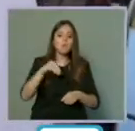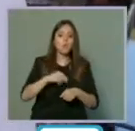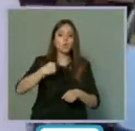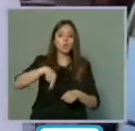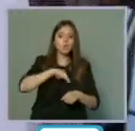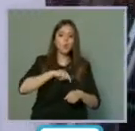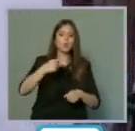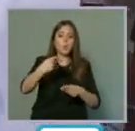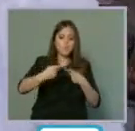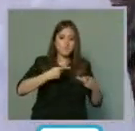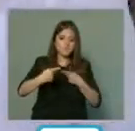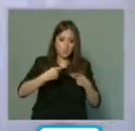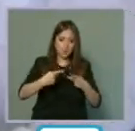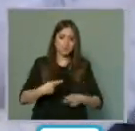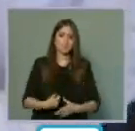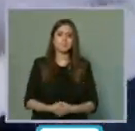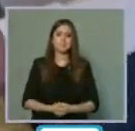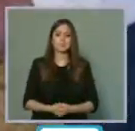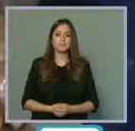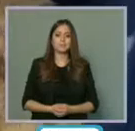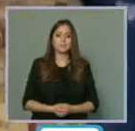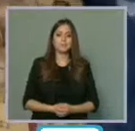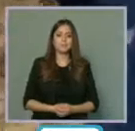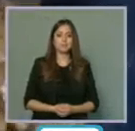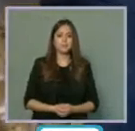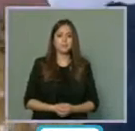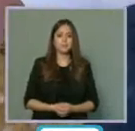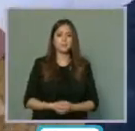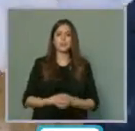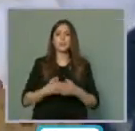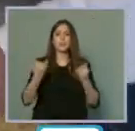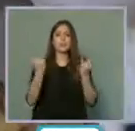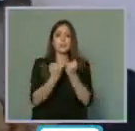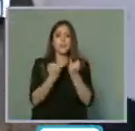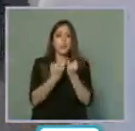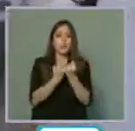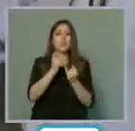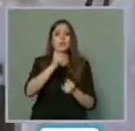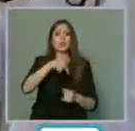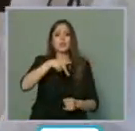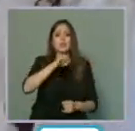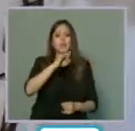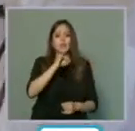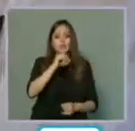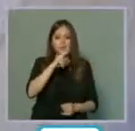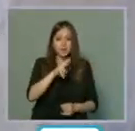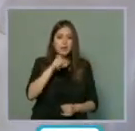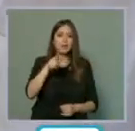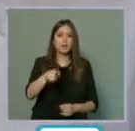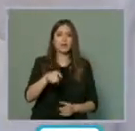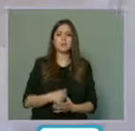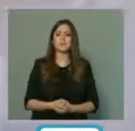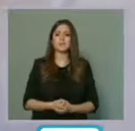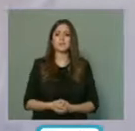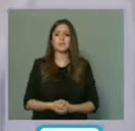ahora aquí hacemos kefir, es como yogurt natural. ¿Kefir? Kefir, es como yogurt natural aquí.